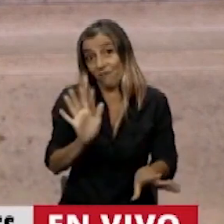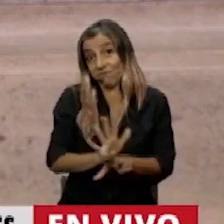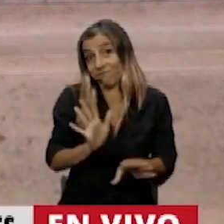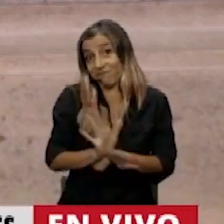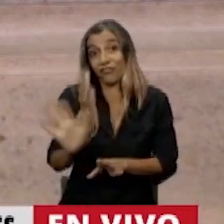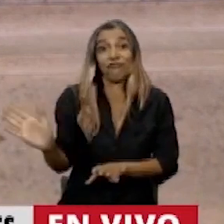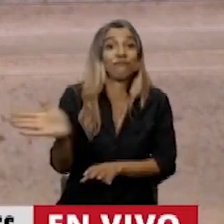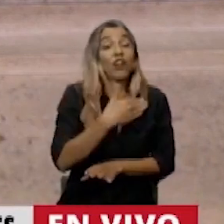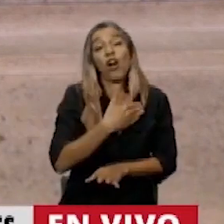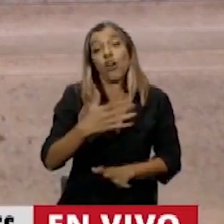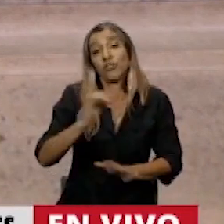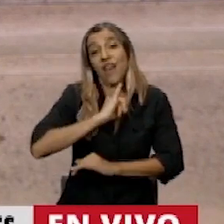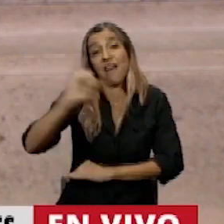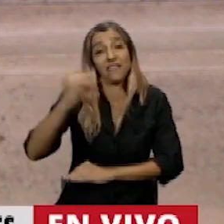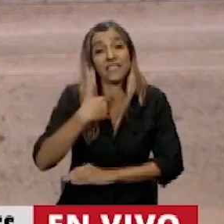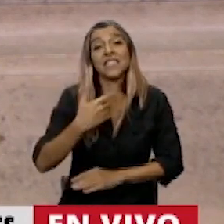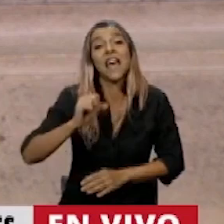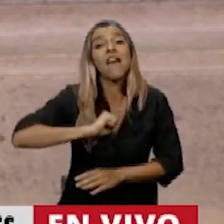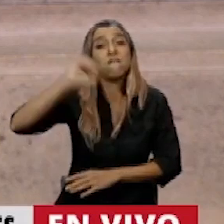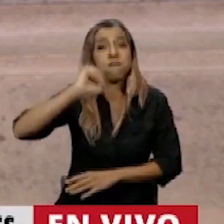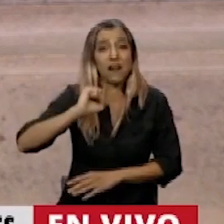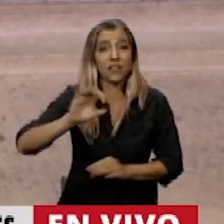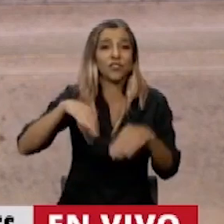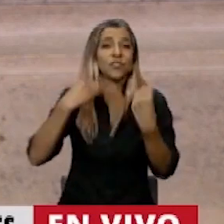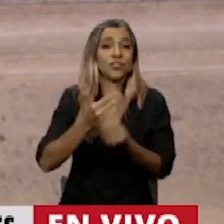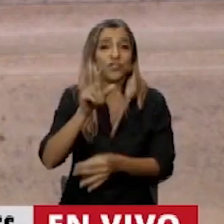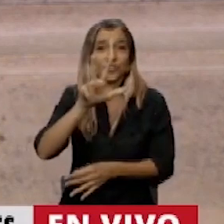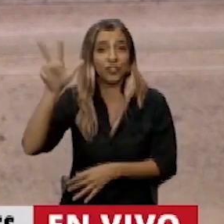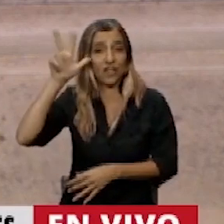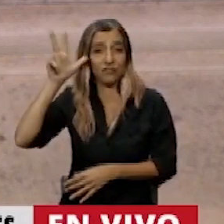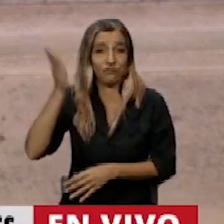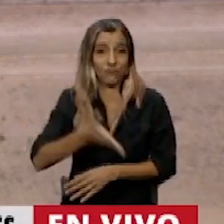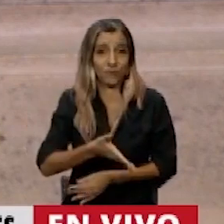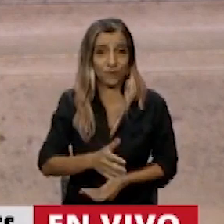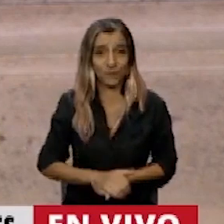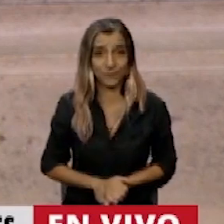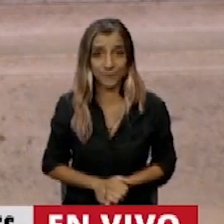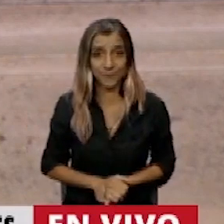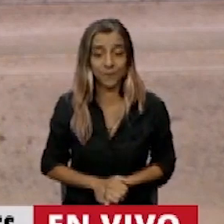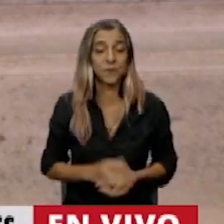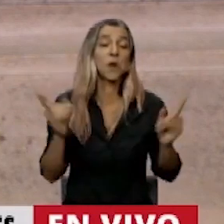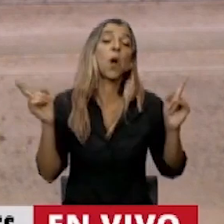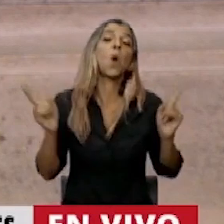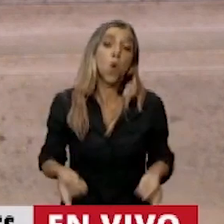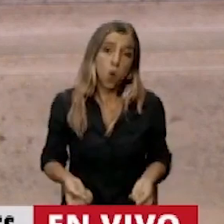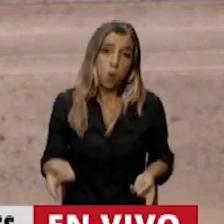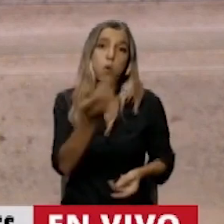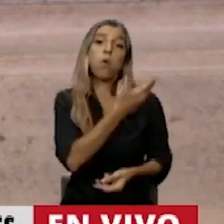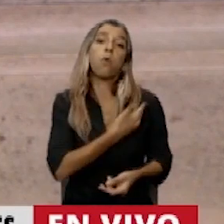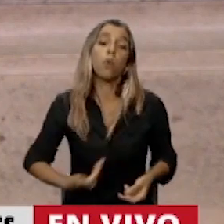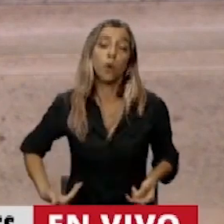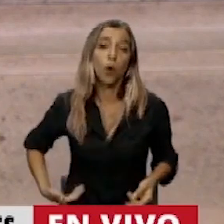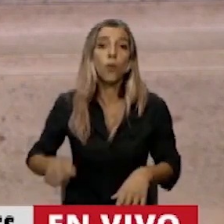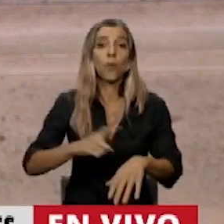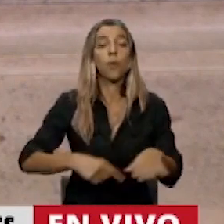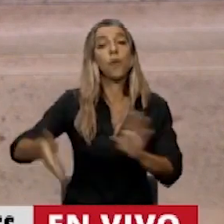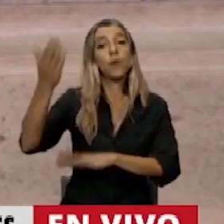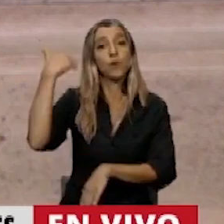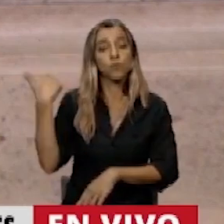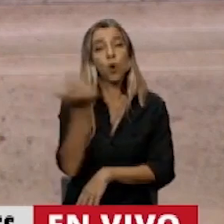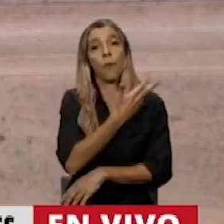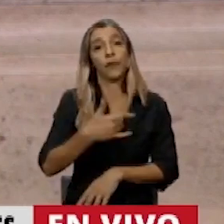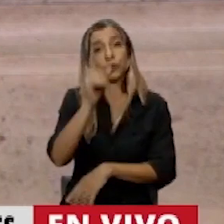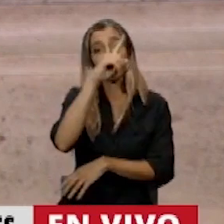dicen que no baja del 38%. Sin embargo, el gobierno, en las paritarias de los